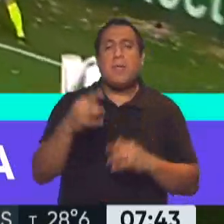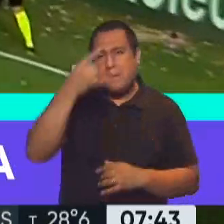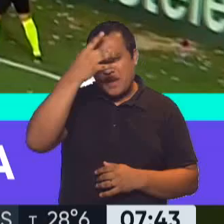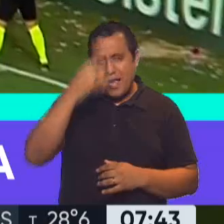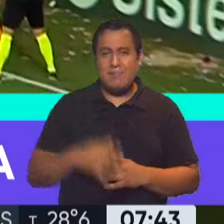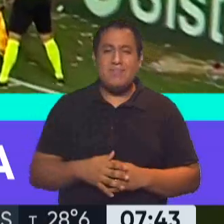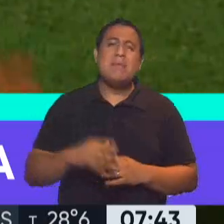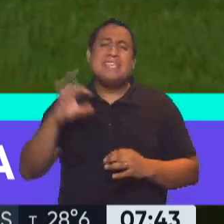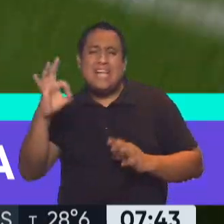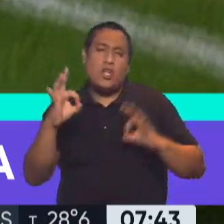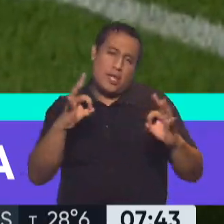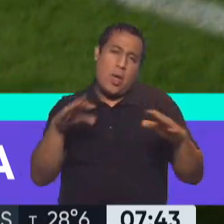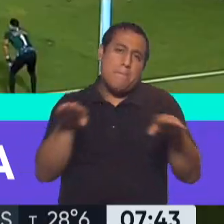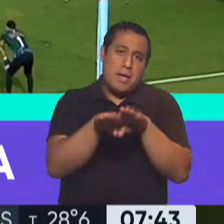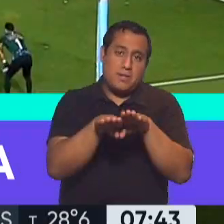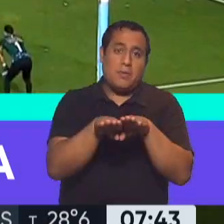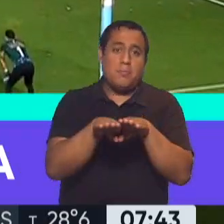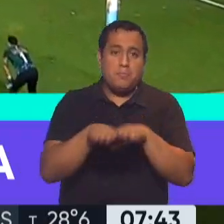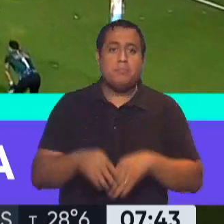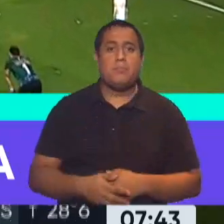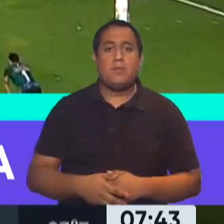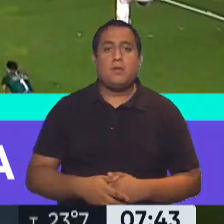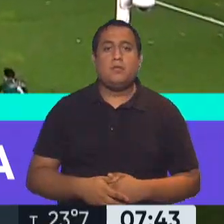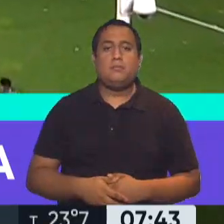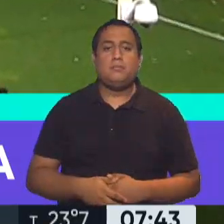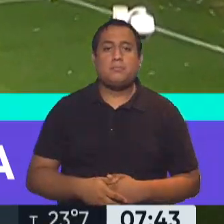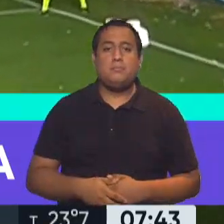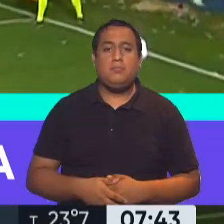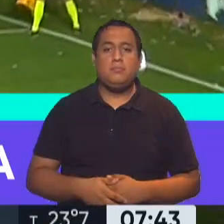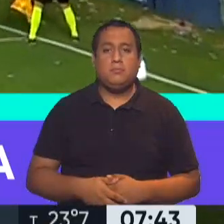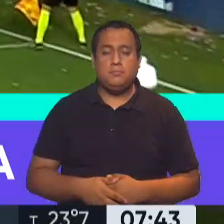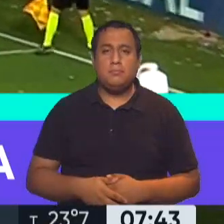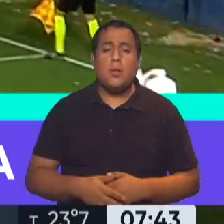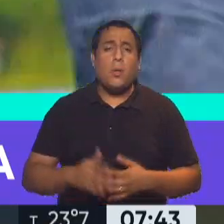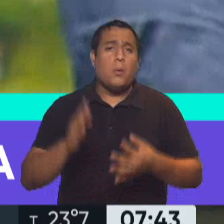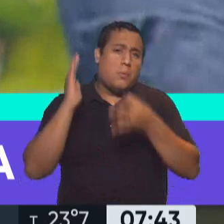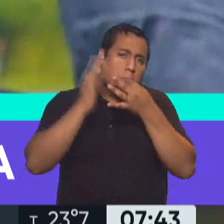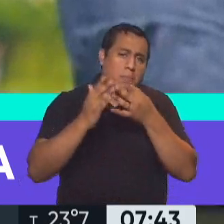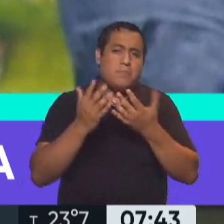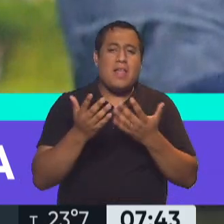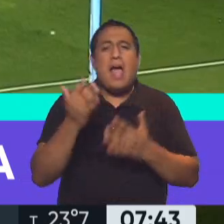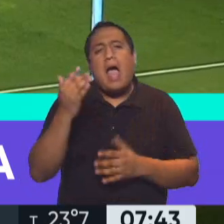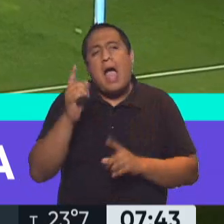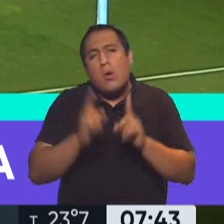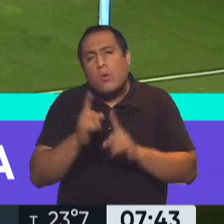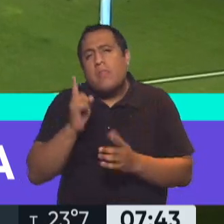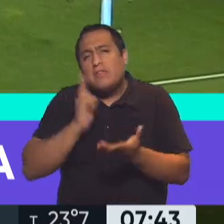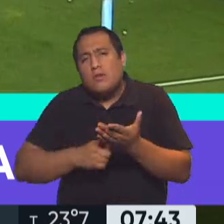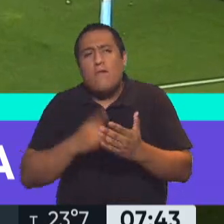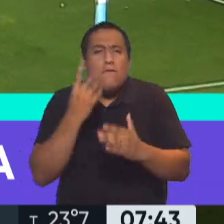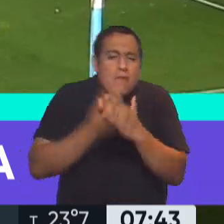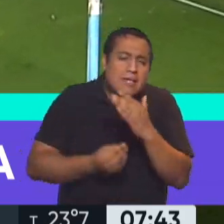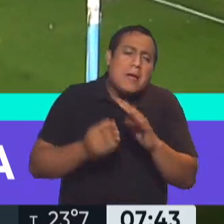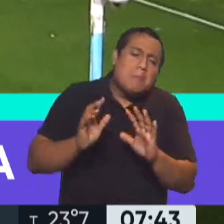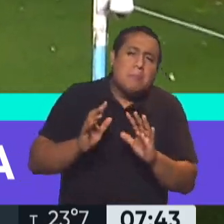el 0-0 con algunos fallos que igual no tuvieron mayor eje de discusión en los 90 minutos,